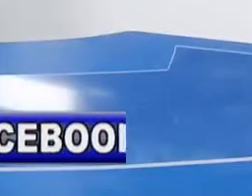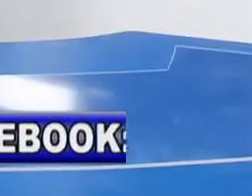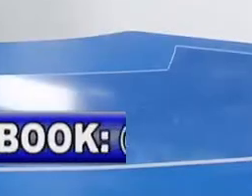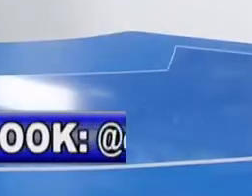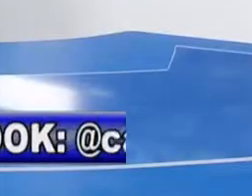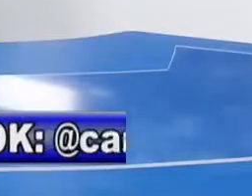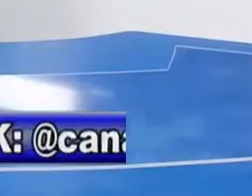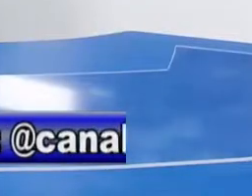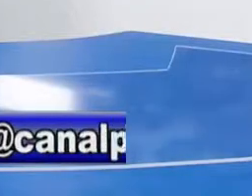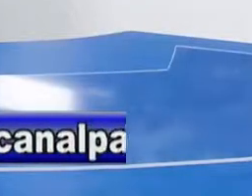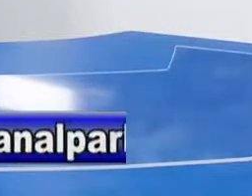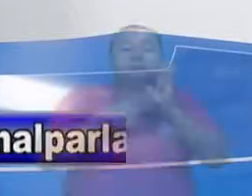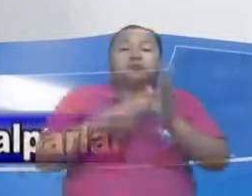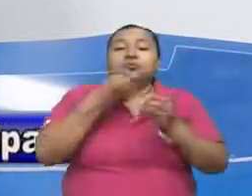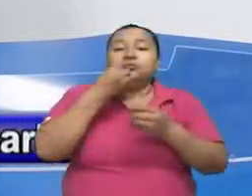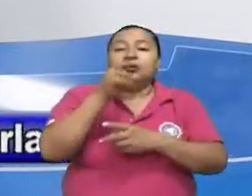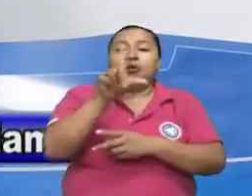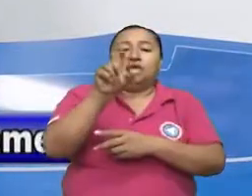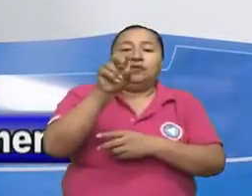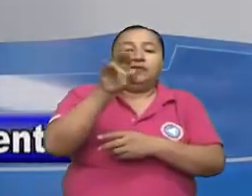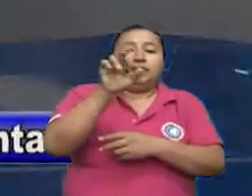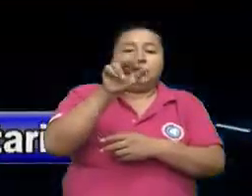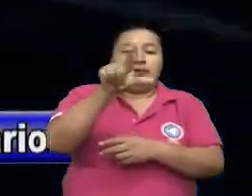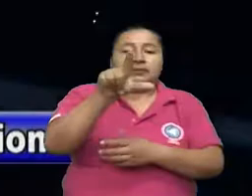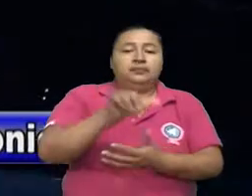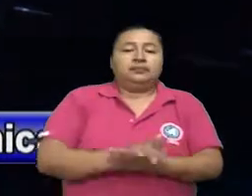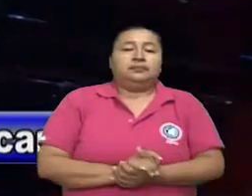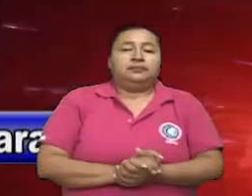Ahora les dejamos con nuestro segmento Lo Viral.